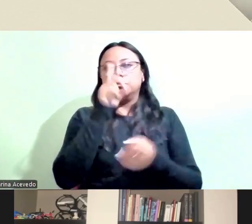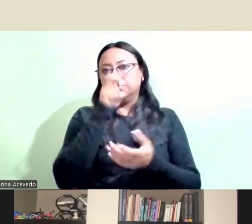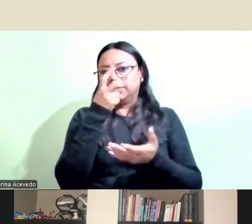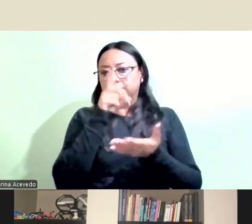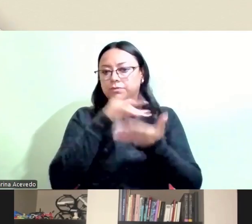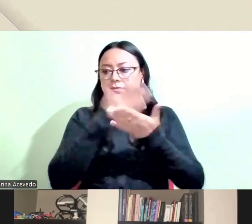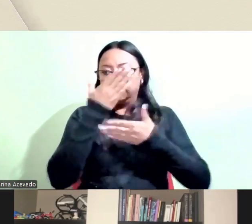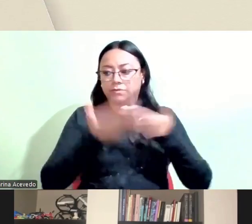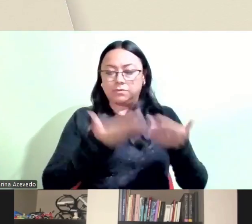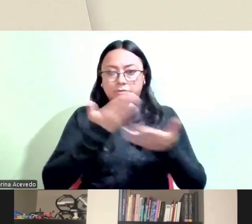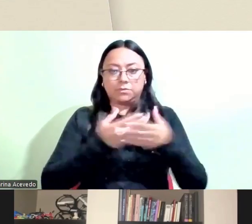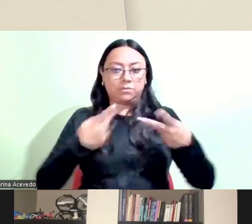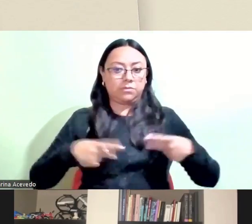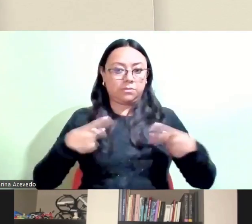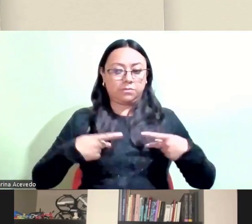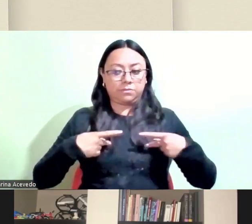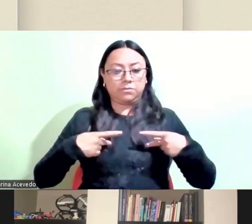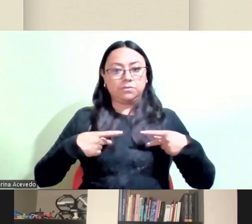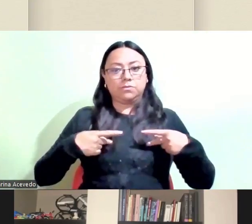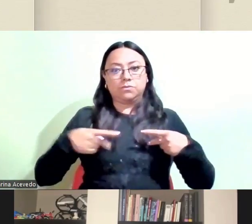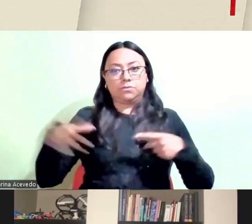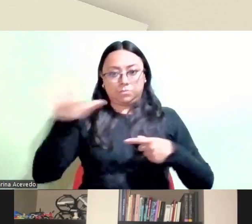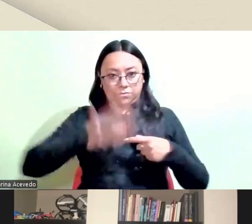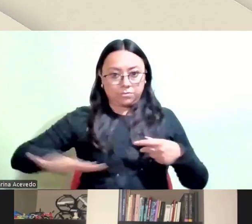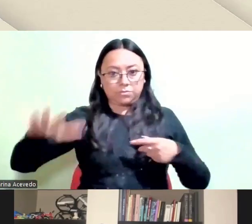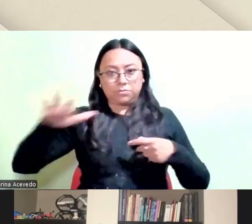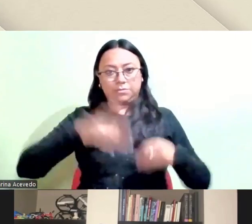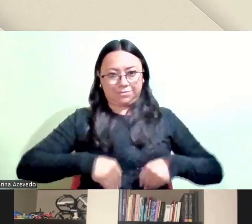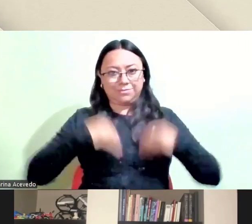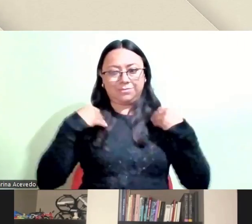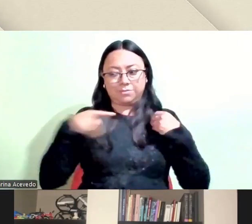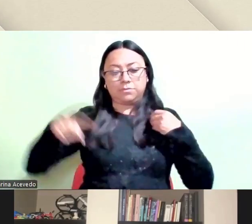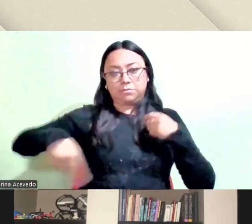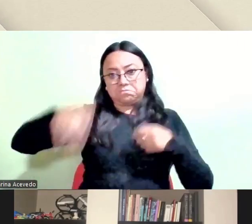vecinal. ¿Es cuánto, diputado presidente?